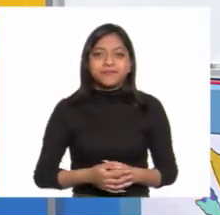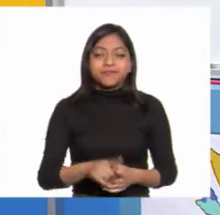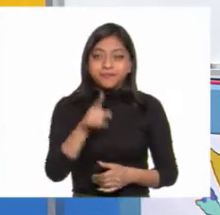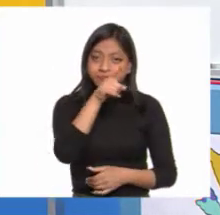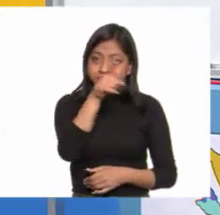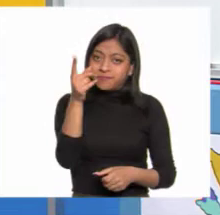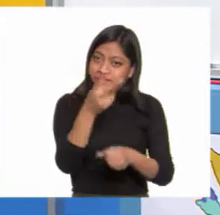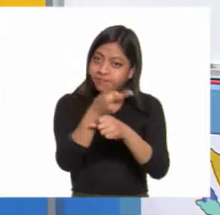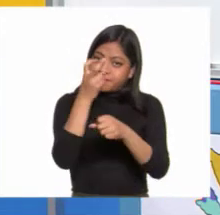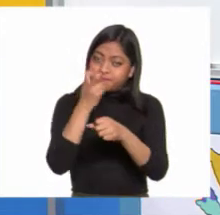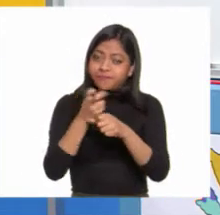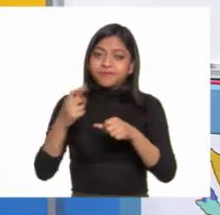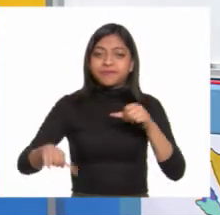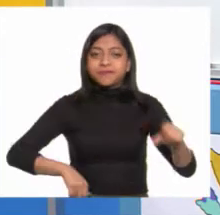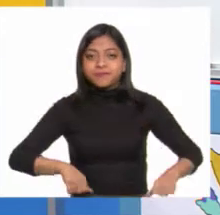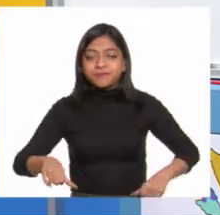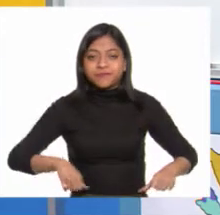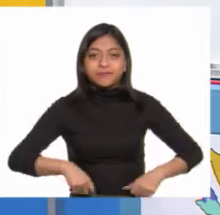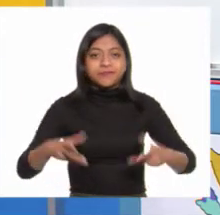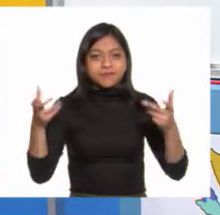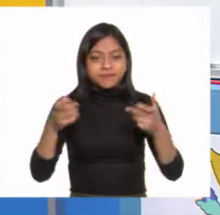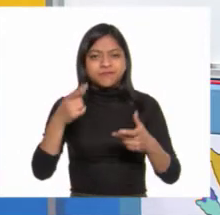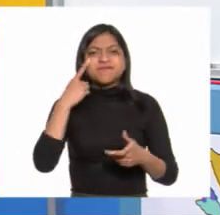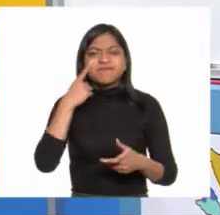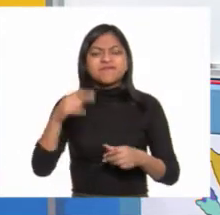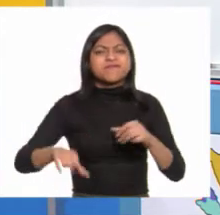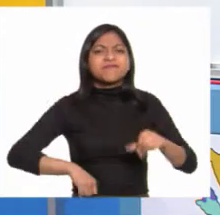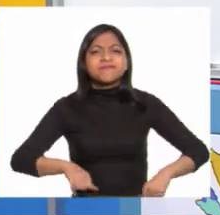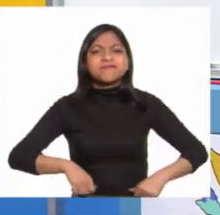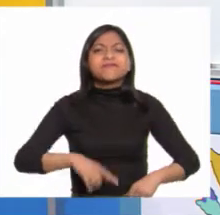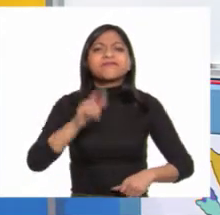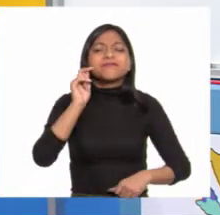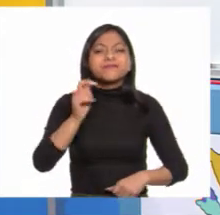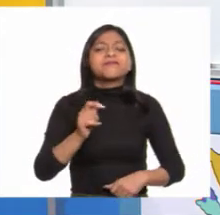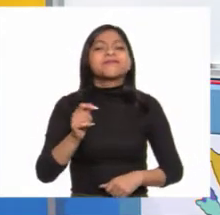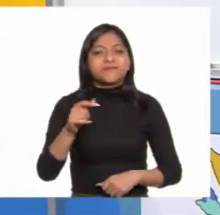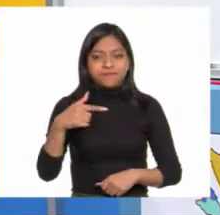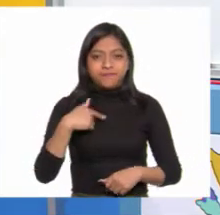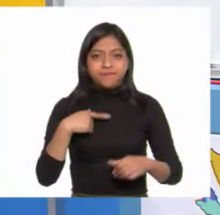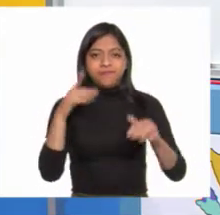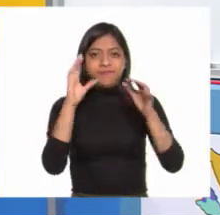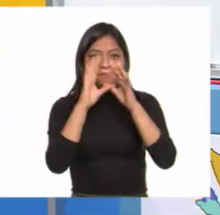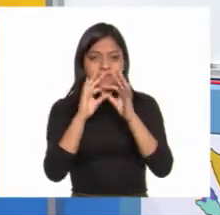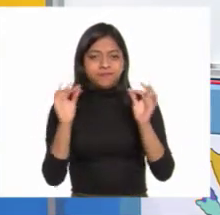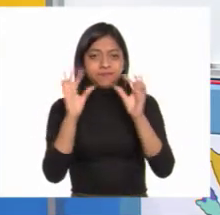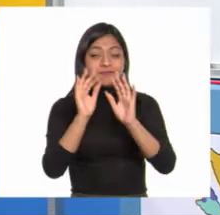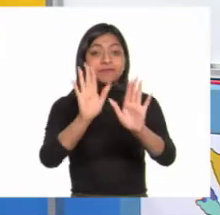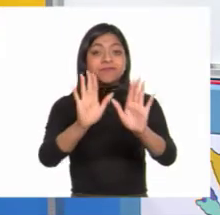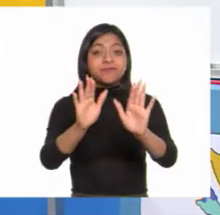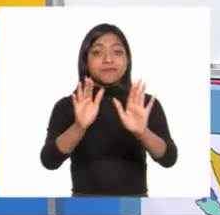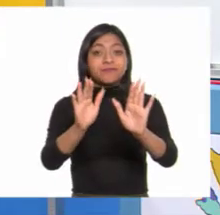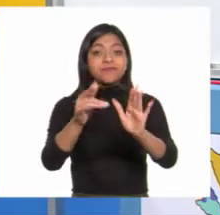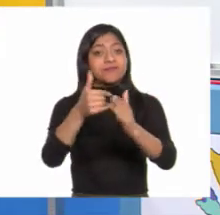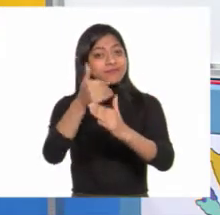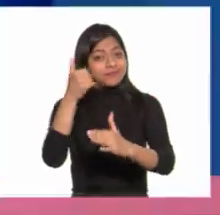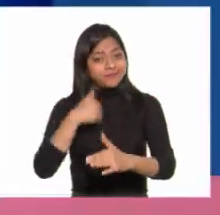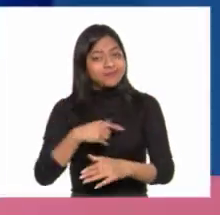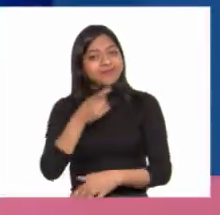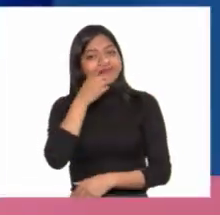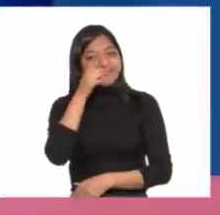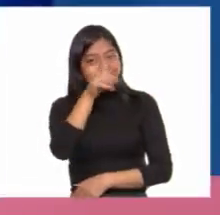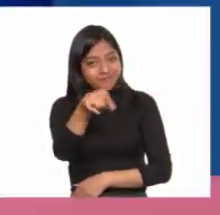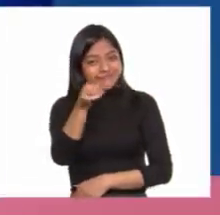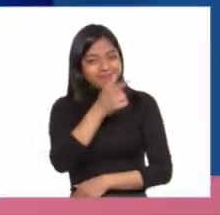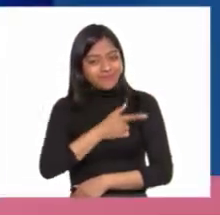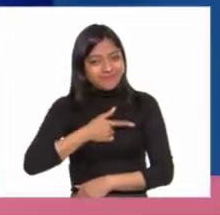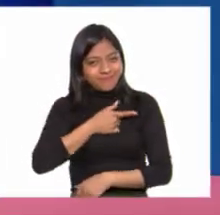invito a realizar la actividad. Esta va a consistir en lo que les voy a explicar, pero les anticipo, les va a gustar mucho. Pues ya